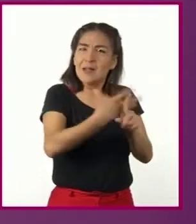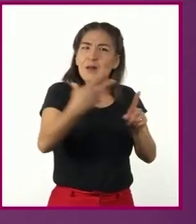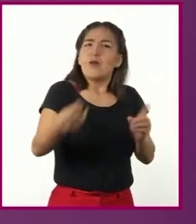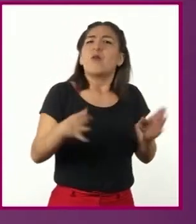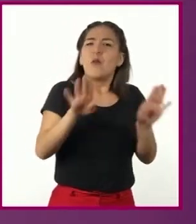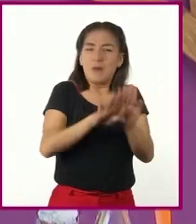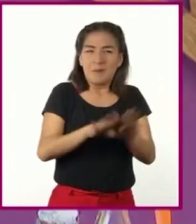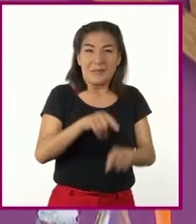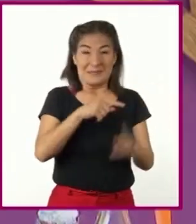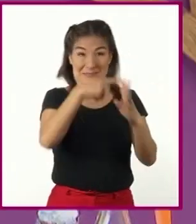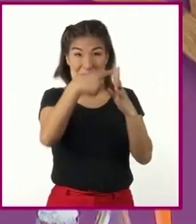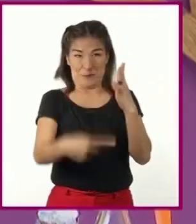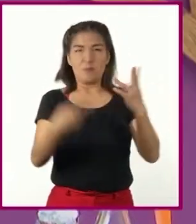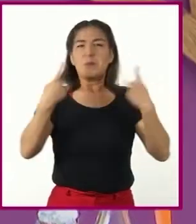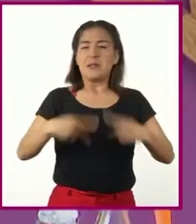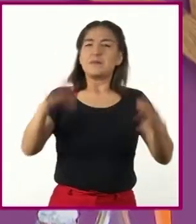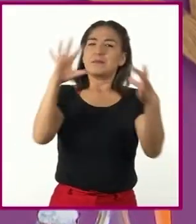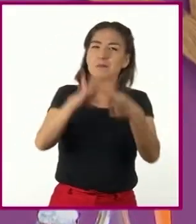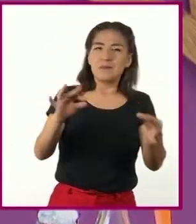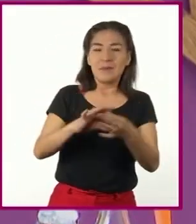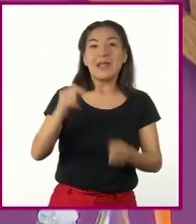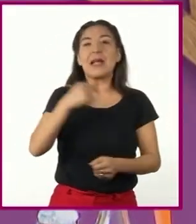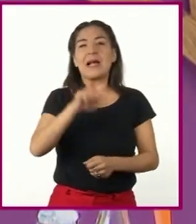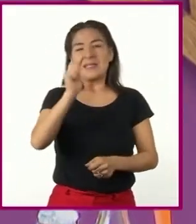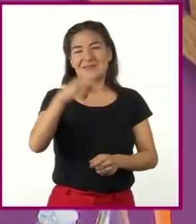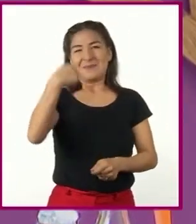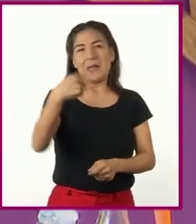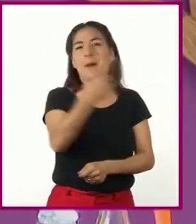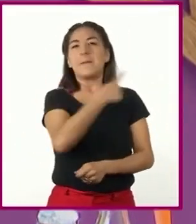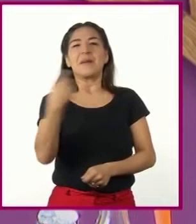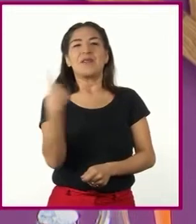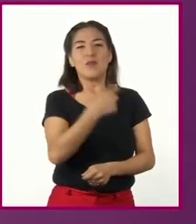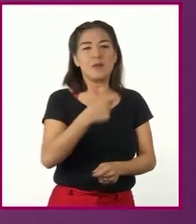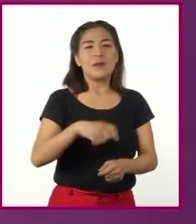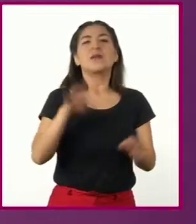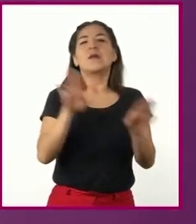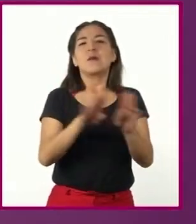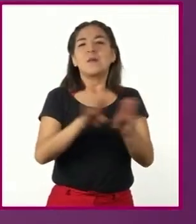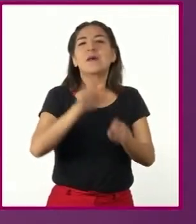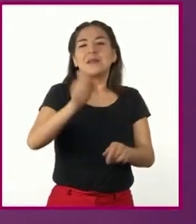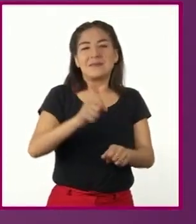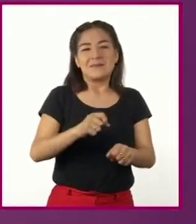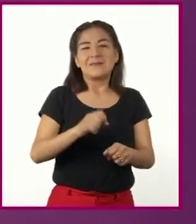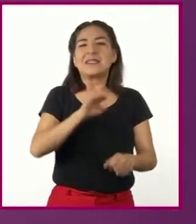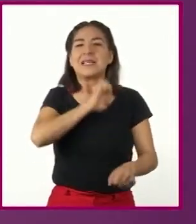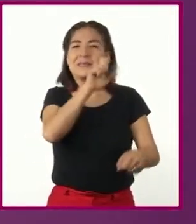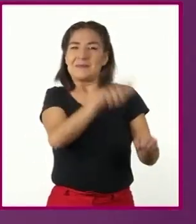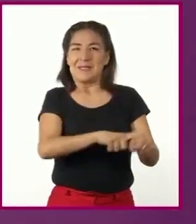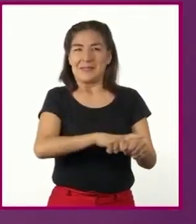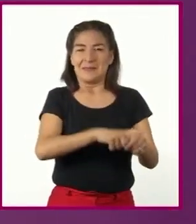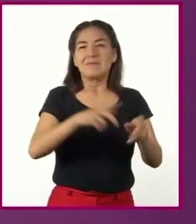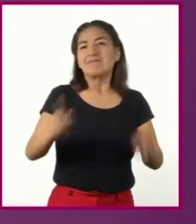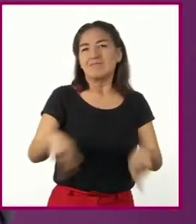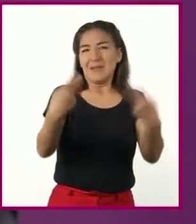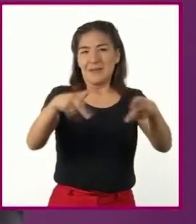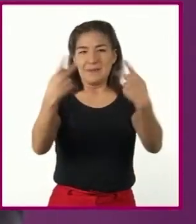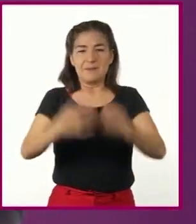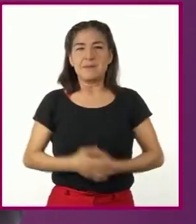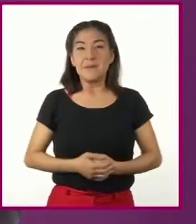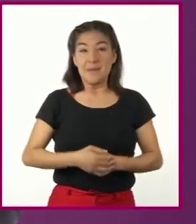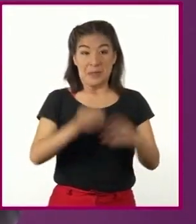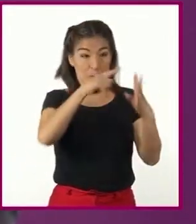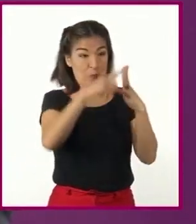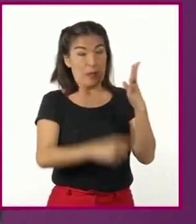acusados explicaron que eran perfumeros y comerciantes de especies. Explicaron que habían